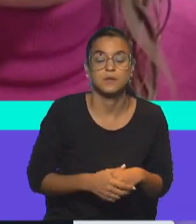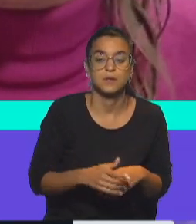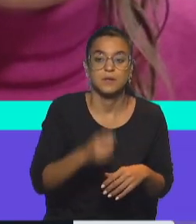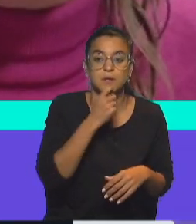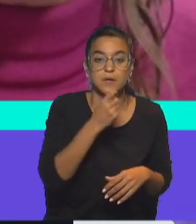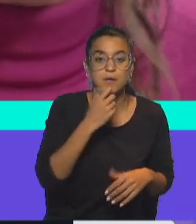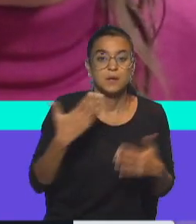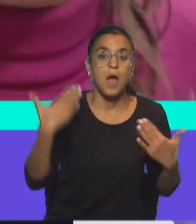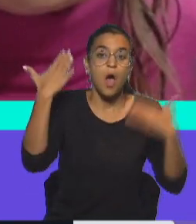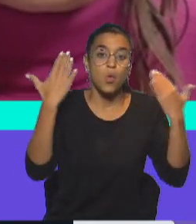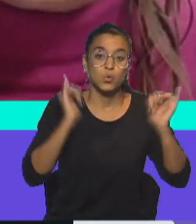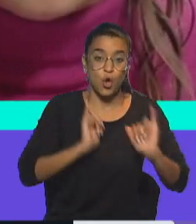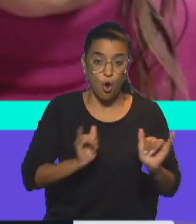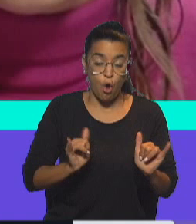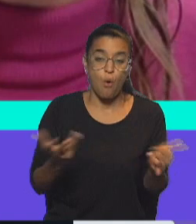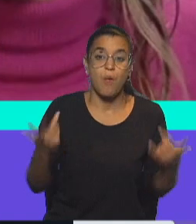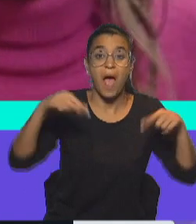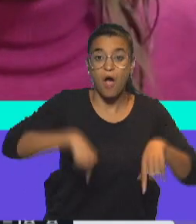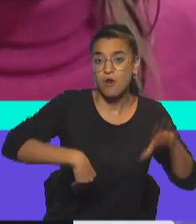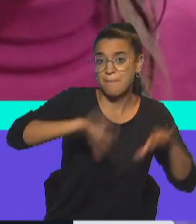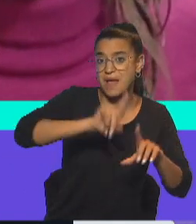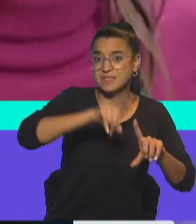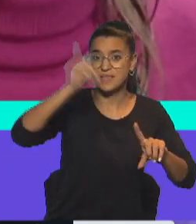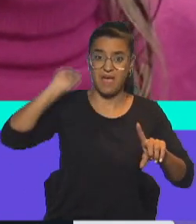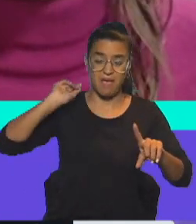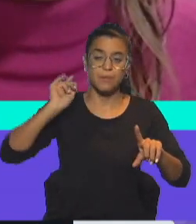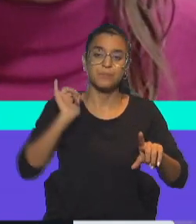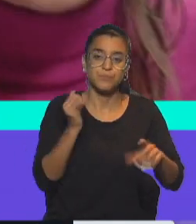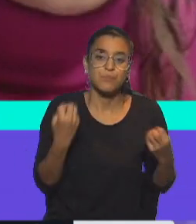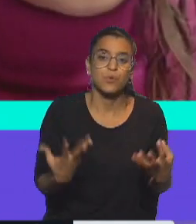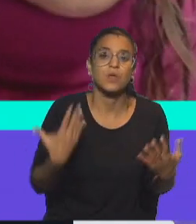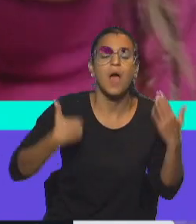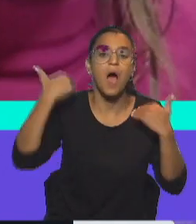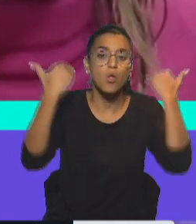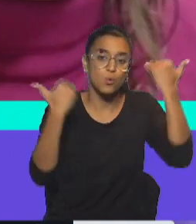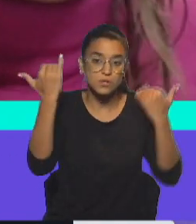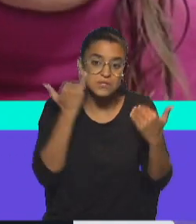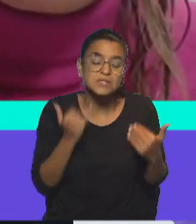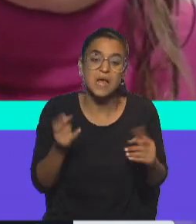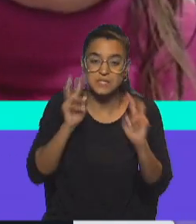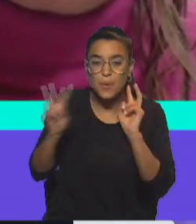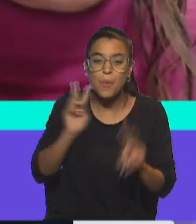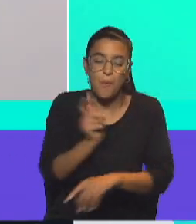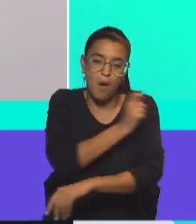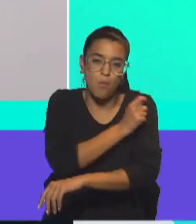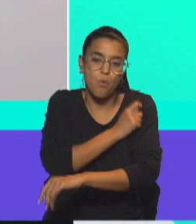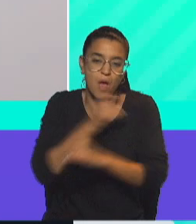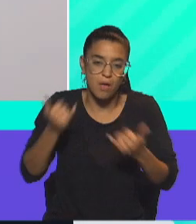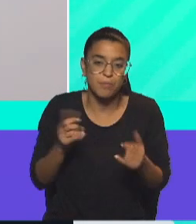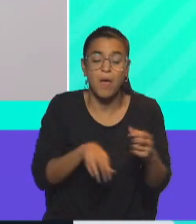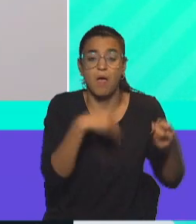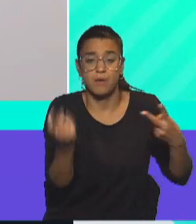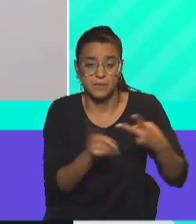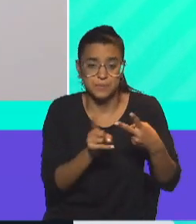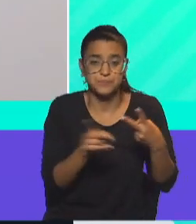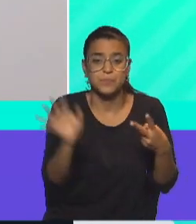los adultos jóvenes es mayor ahora, porque ya en los adultos mayores se ve el impacto de la vacunación. Por otro lado,